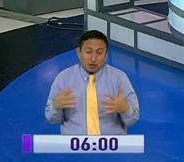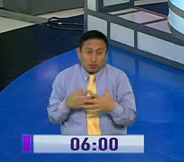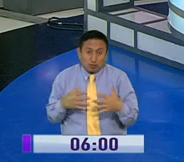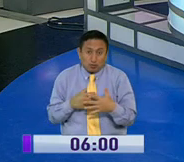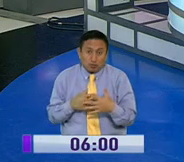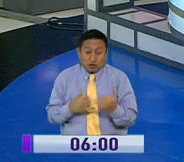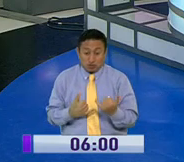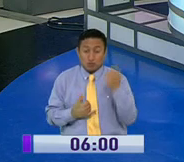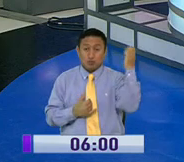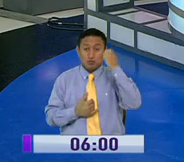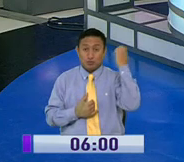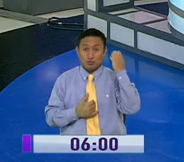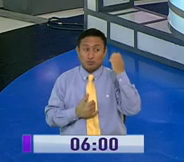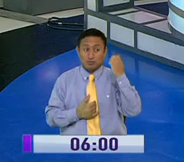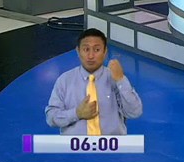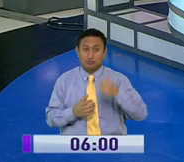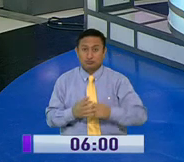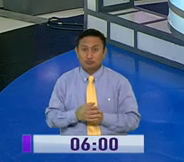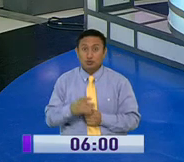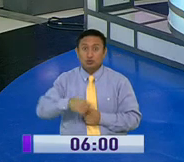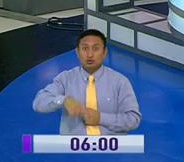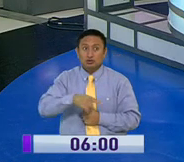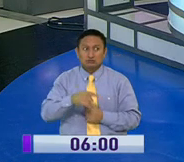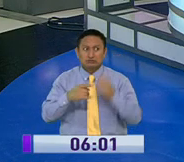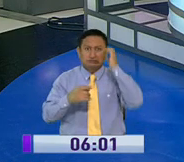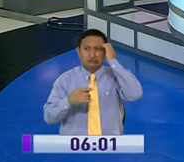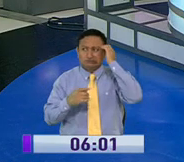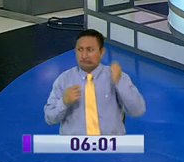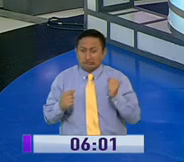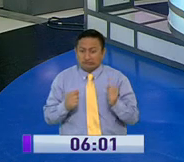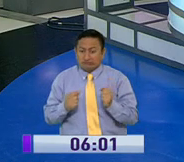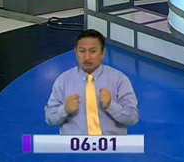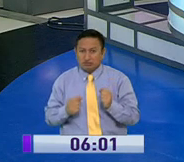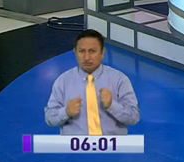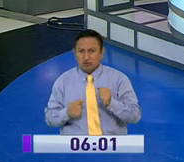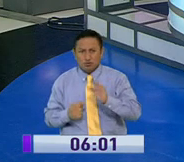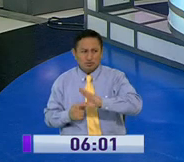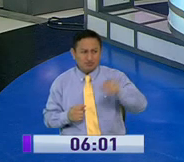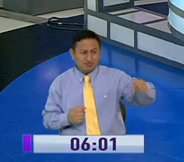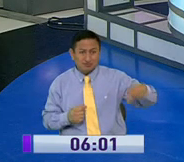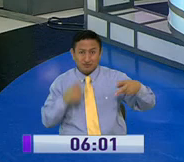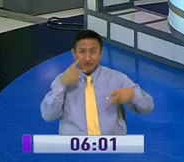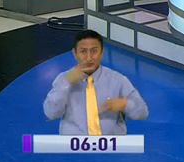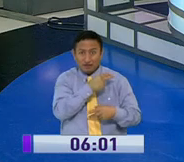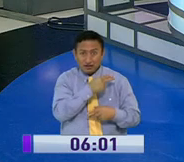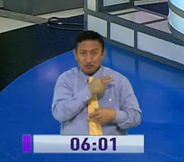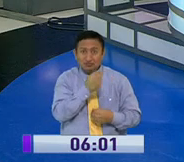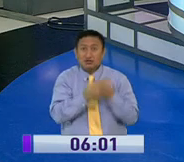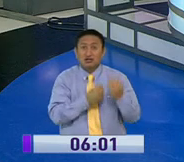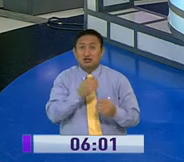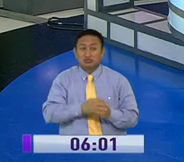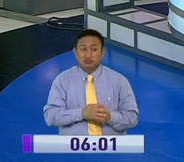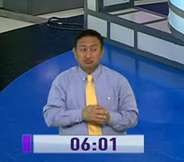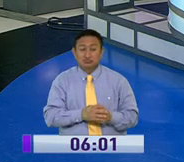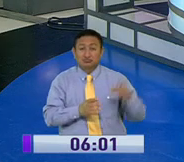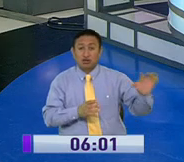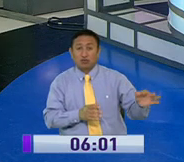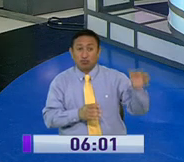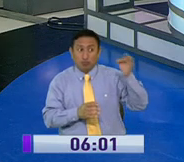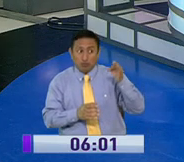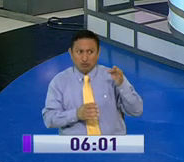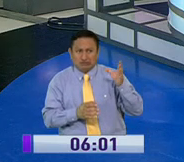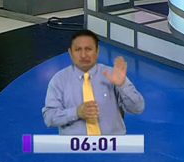emergencia que estamos pasando, no tenga más temor con estas informaciones falsas que lo único que hacen es afectarle